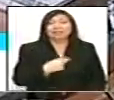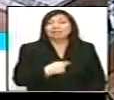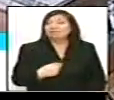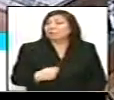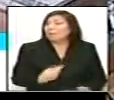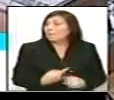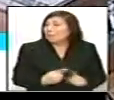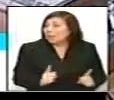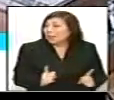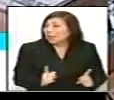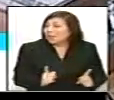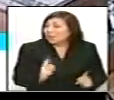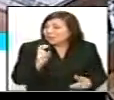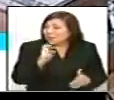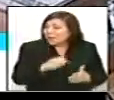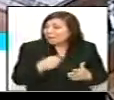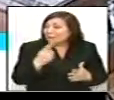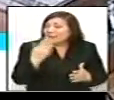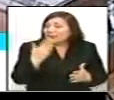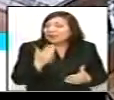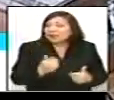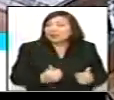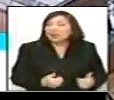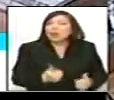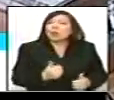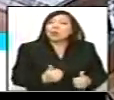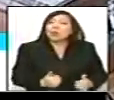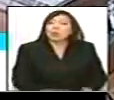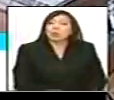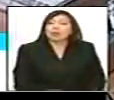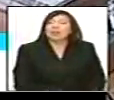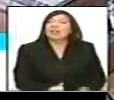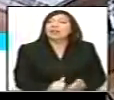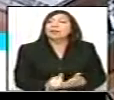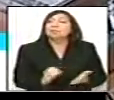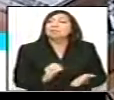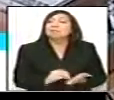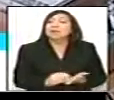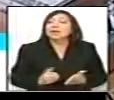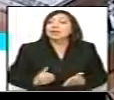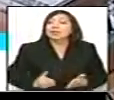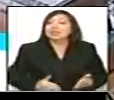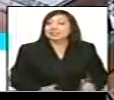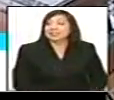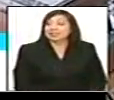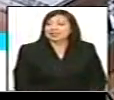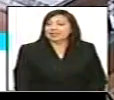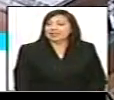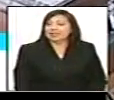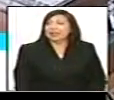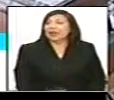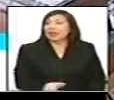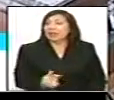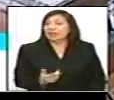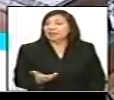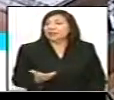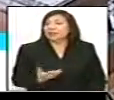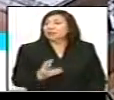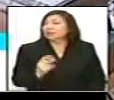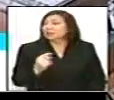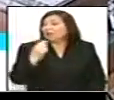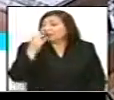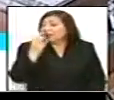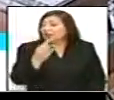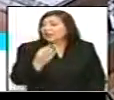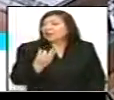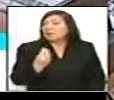no existe una política minera para saber cuál es el derrotero, a qué nos conduce la actividad. Hay sectores antimineros, dice que no